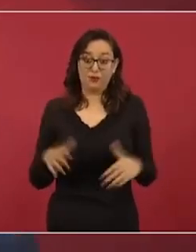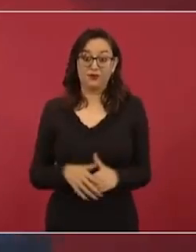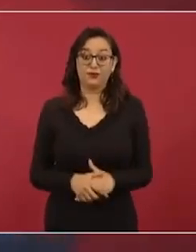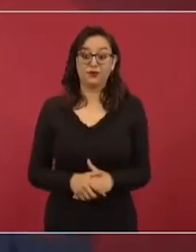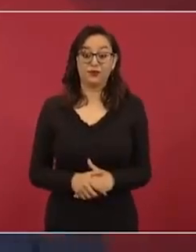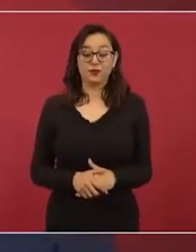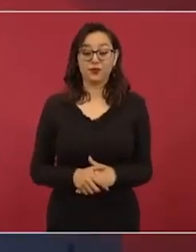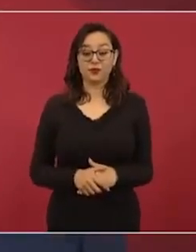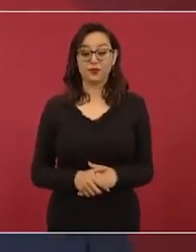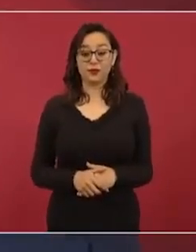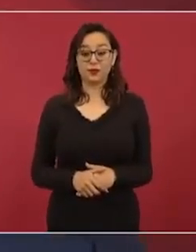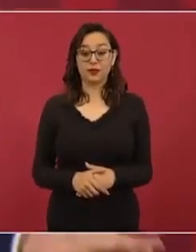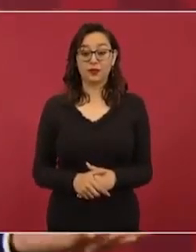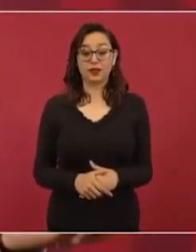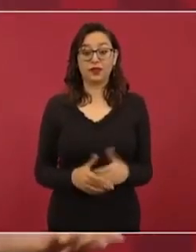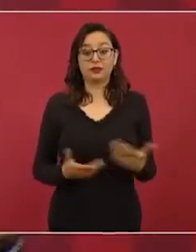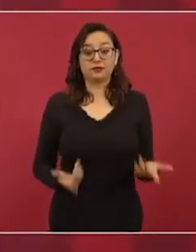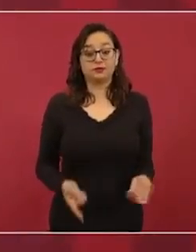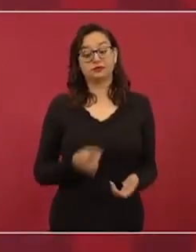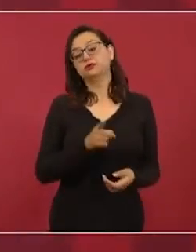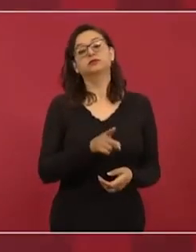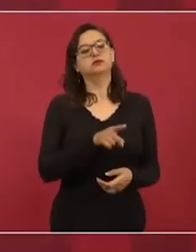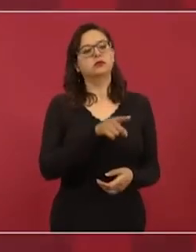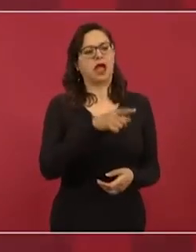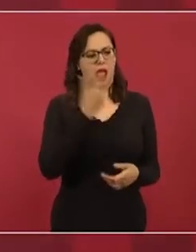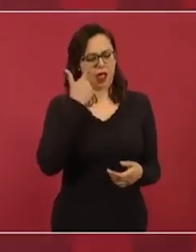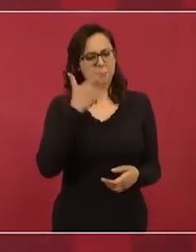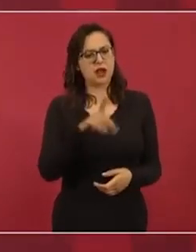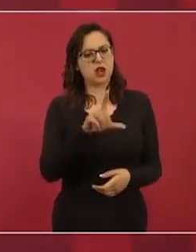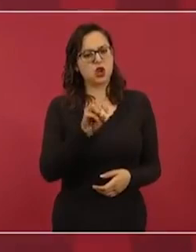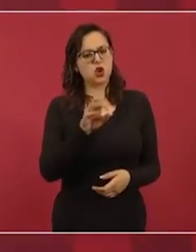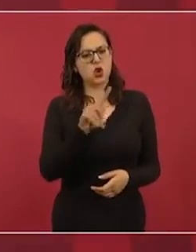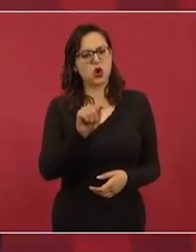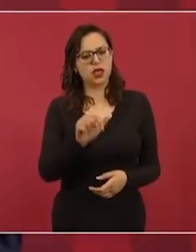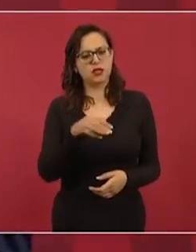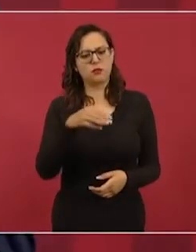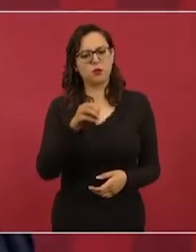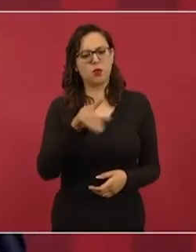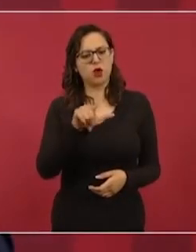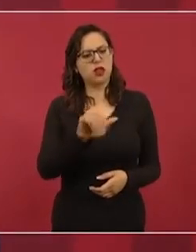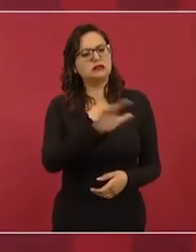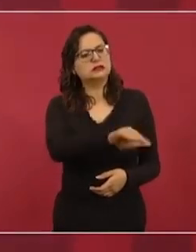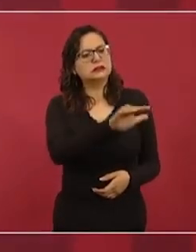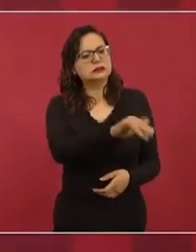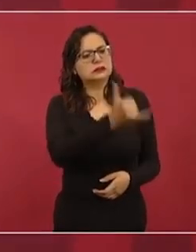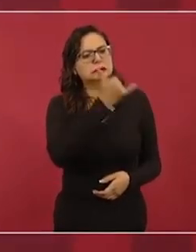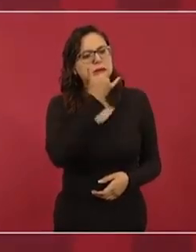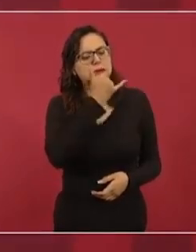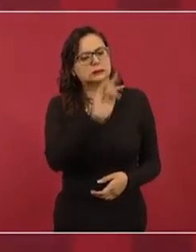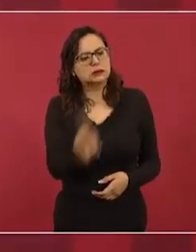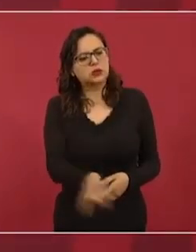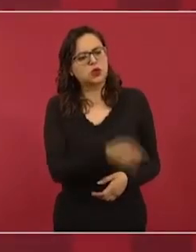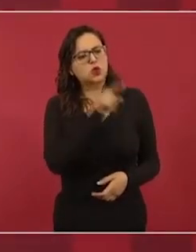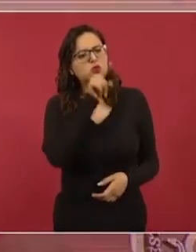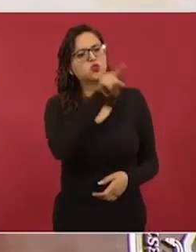Loret de Mola no ha explicado cómo obtuvo 13 departamentos.